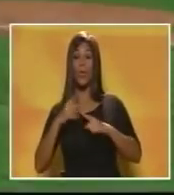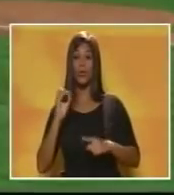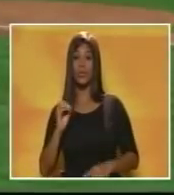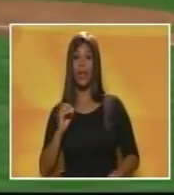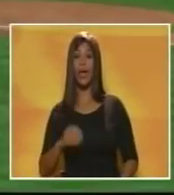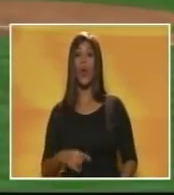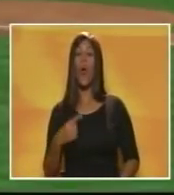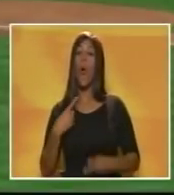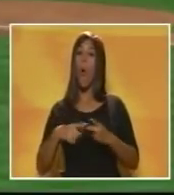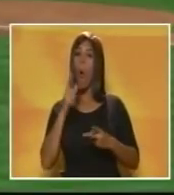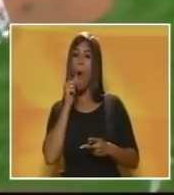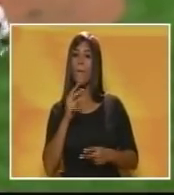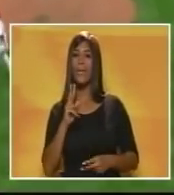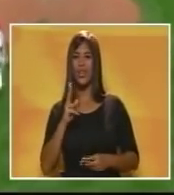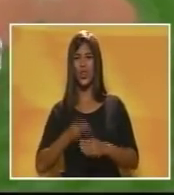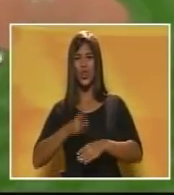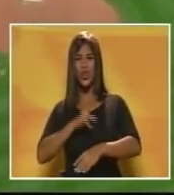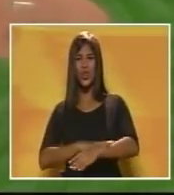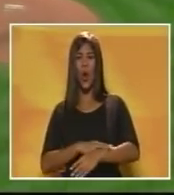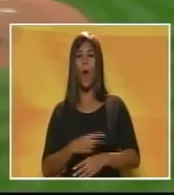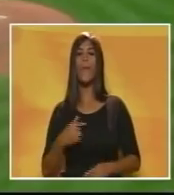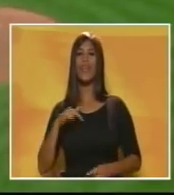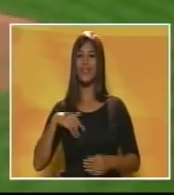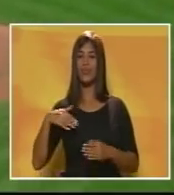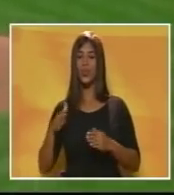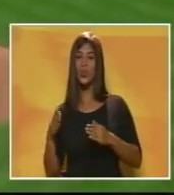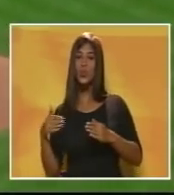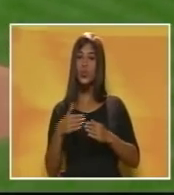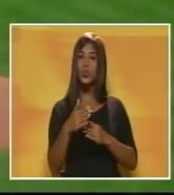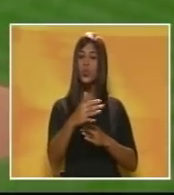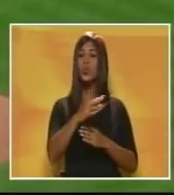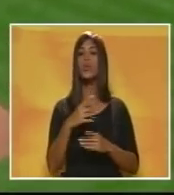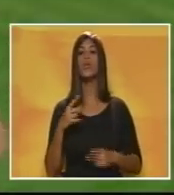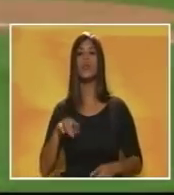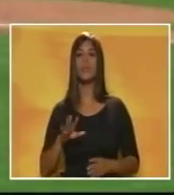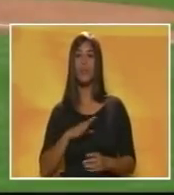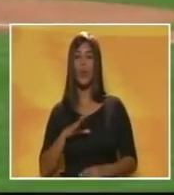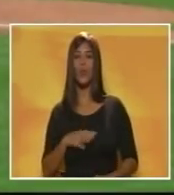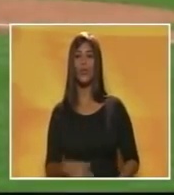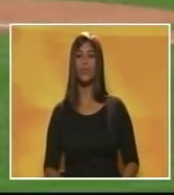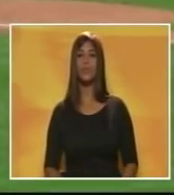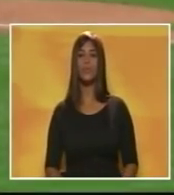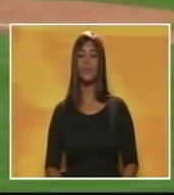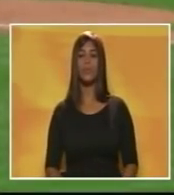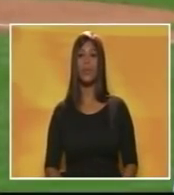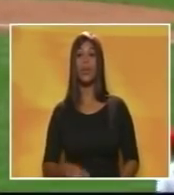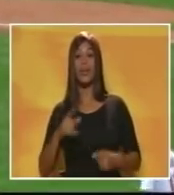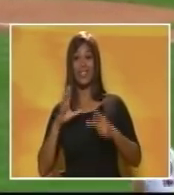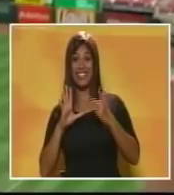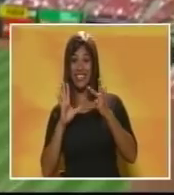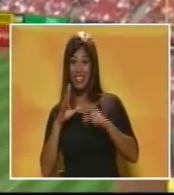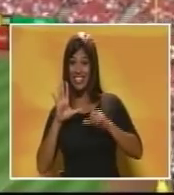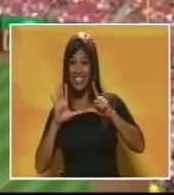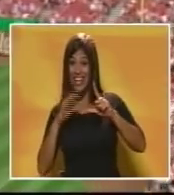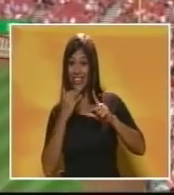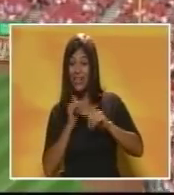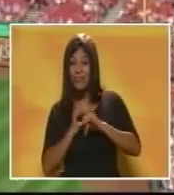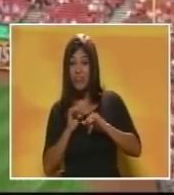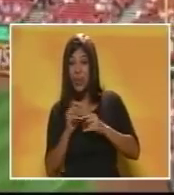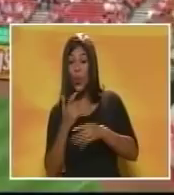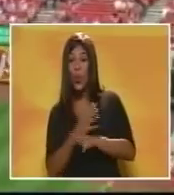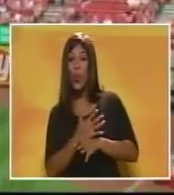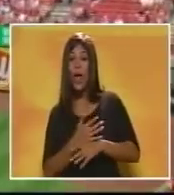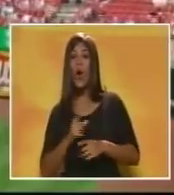Hernández que pega otro doblete al rincón del jardín izquierdo para ampliar la ventaja de los cuáqueros. 7º inning, parte alta, y apareció de